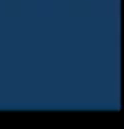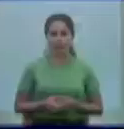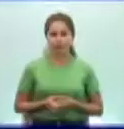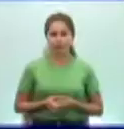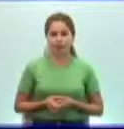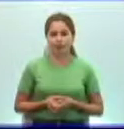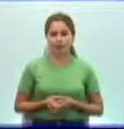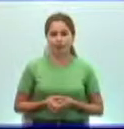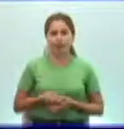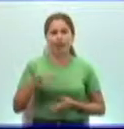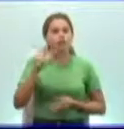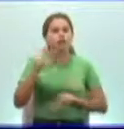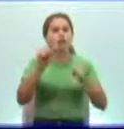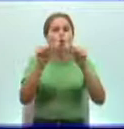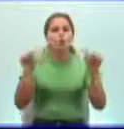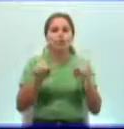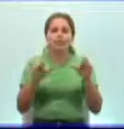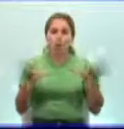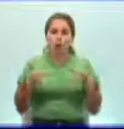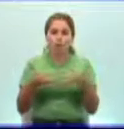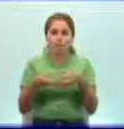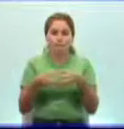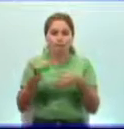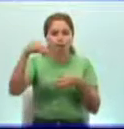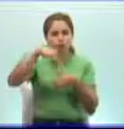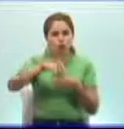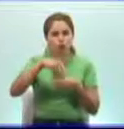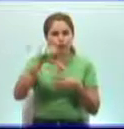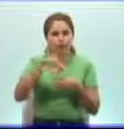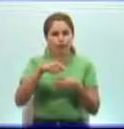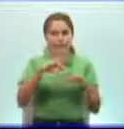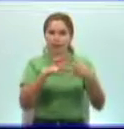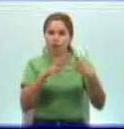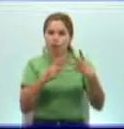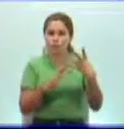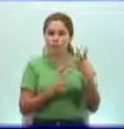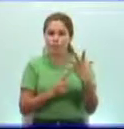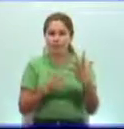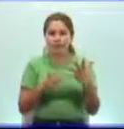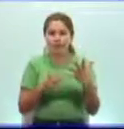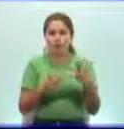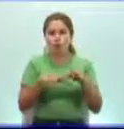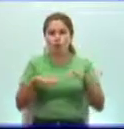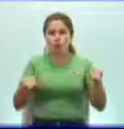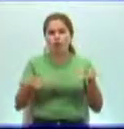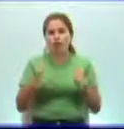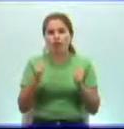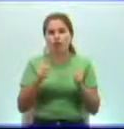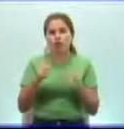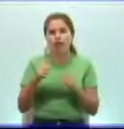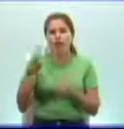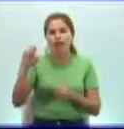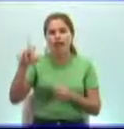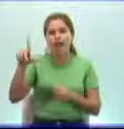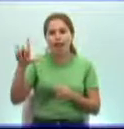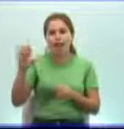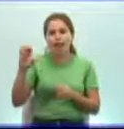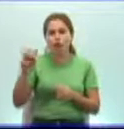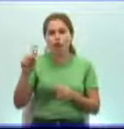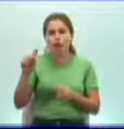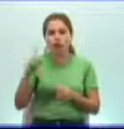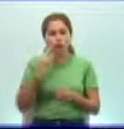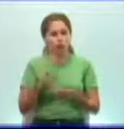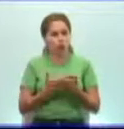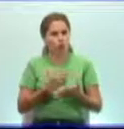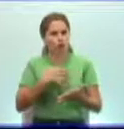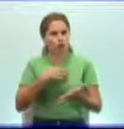Consideremos ahora un circuito completo que incluye, además de sus componentes, una fuente de fuerza electromotriz, como aparece en su